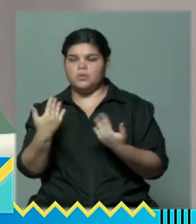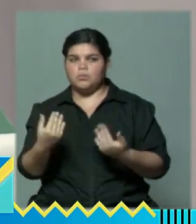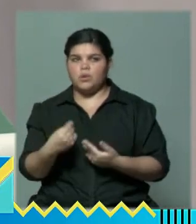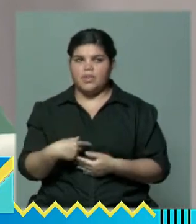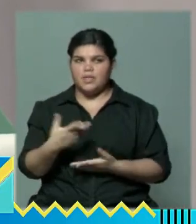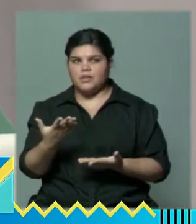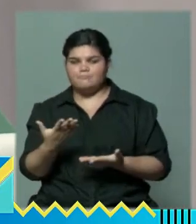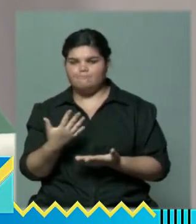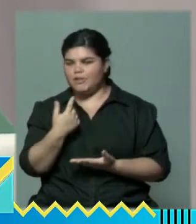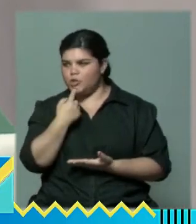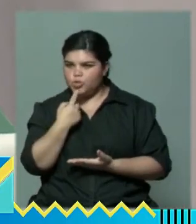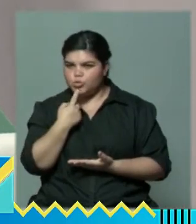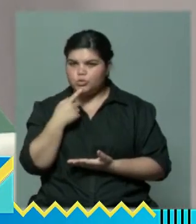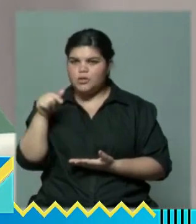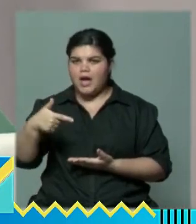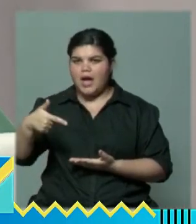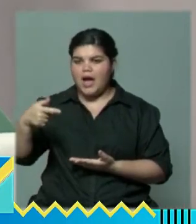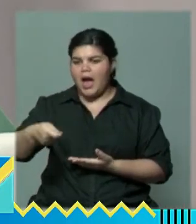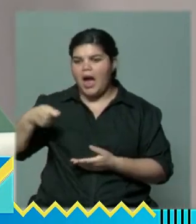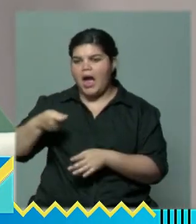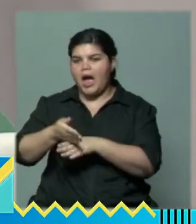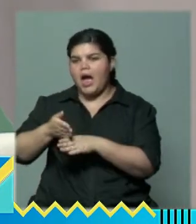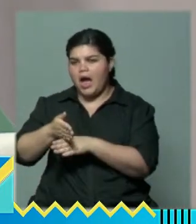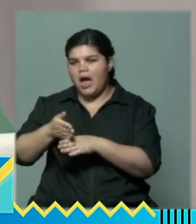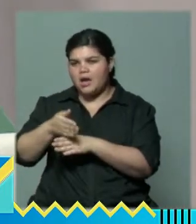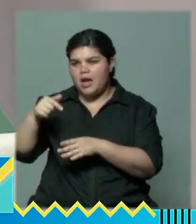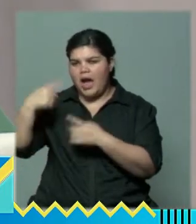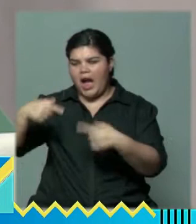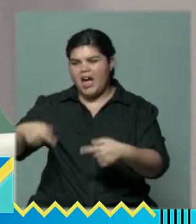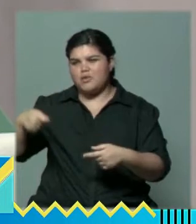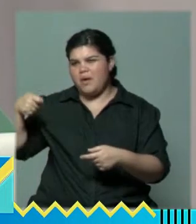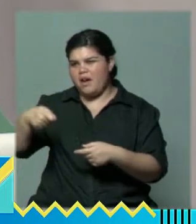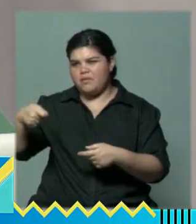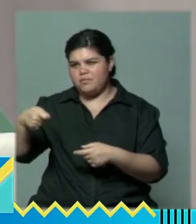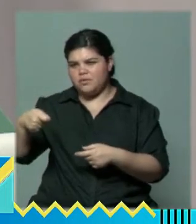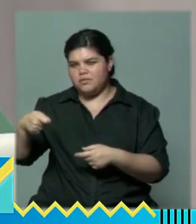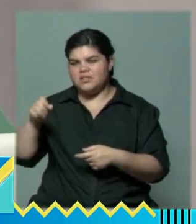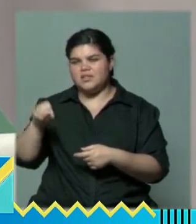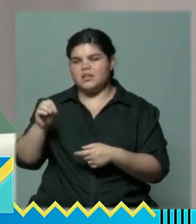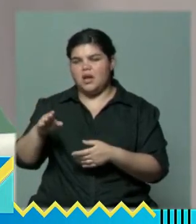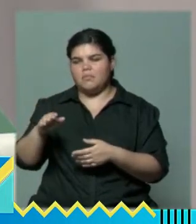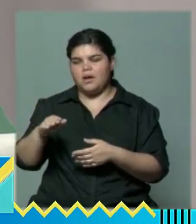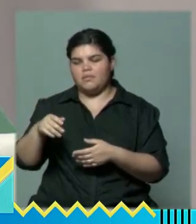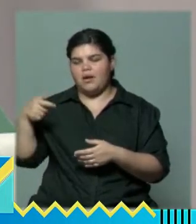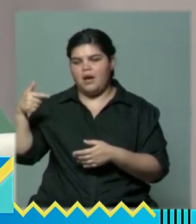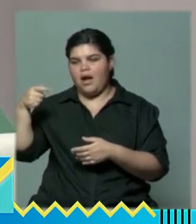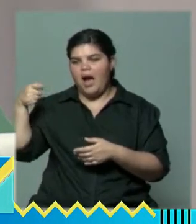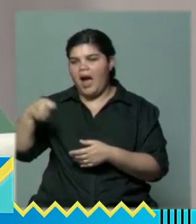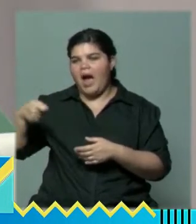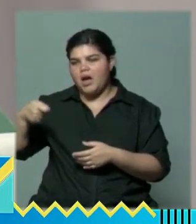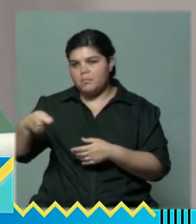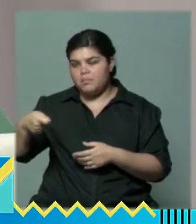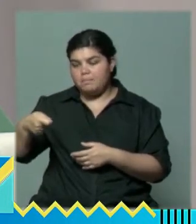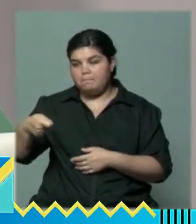vez la aportación del arma blanca, no del arma blanca, por eso sería, pero la aportación directamente del elemento contundente y demás, por ahí